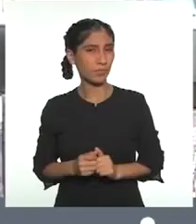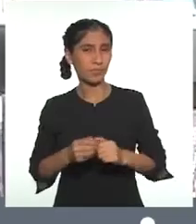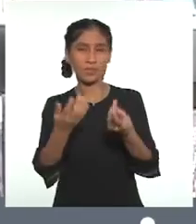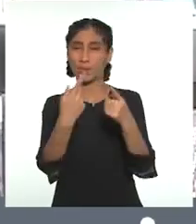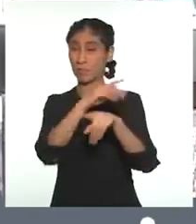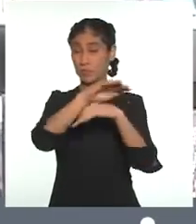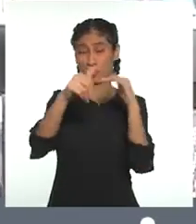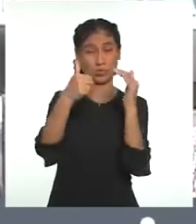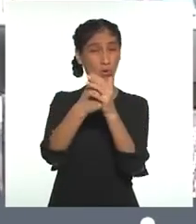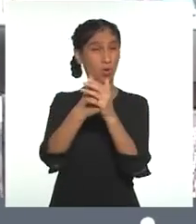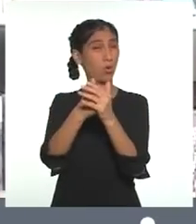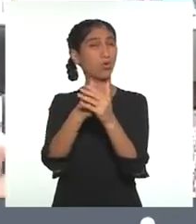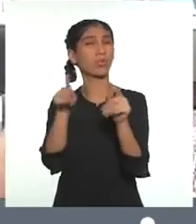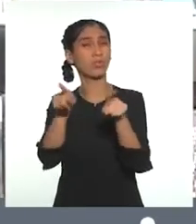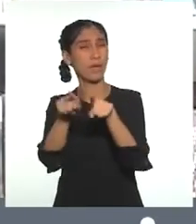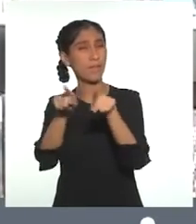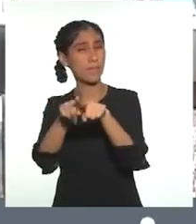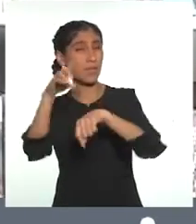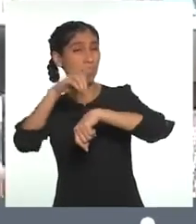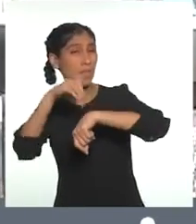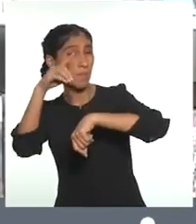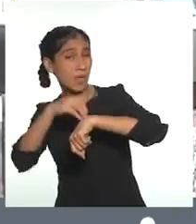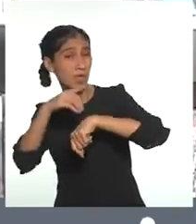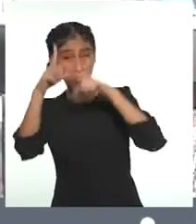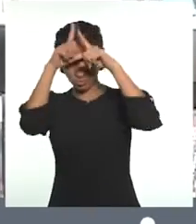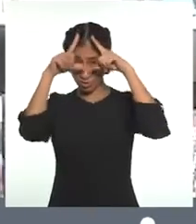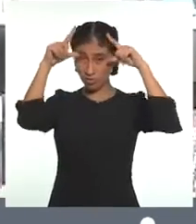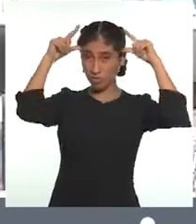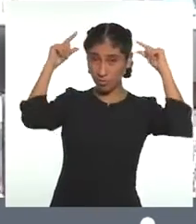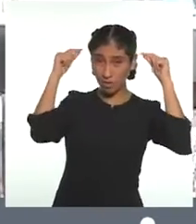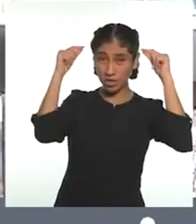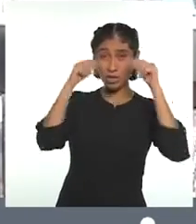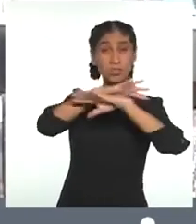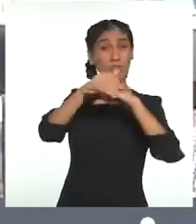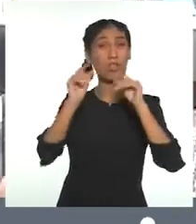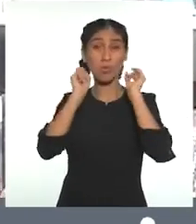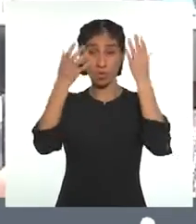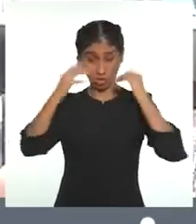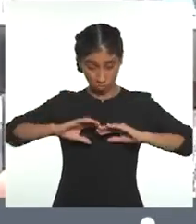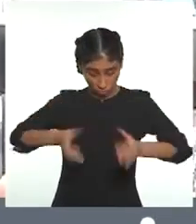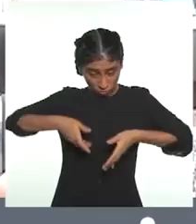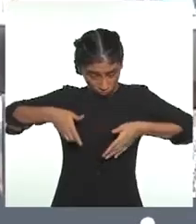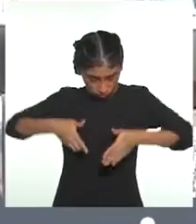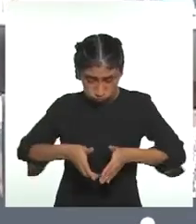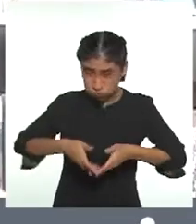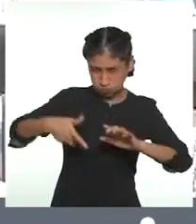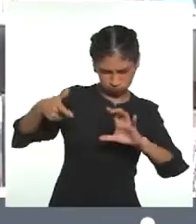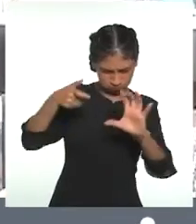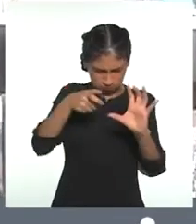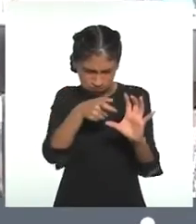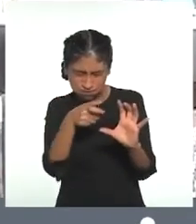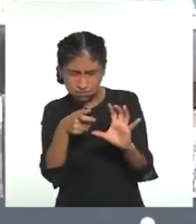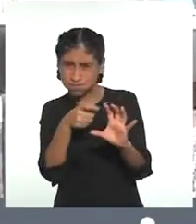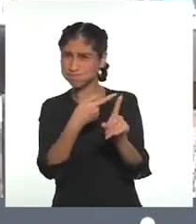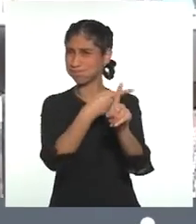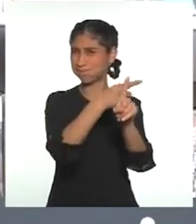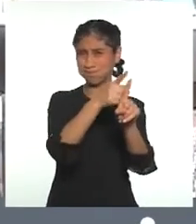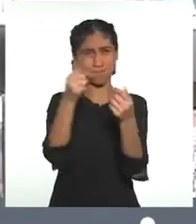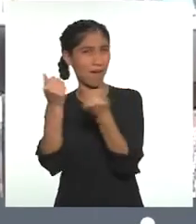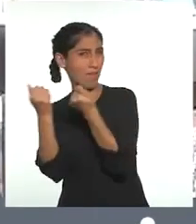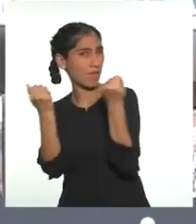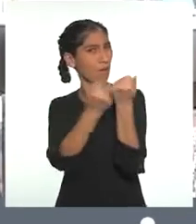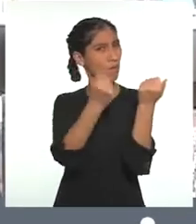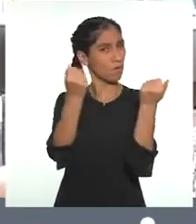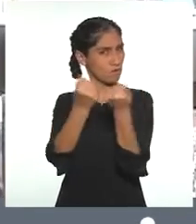adversidad. Creó toda una solidaridad entre médicos, enfermeras, obstetrices y otros trabajadores del